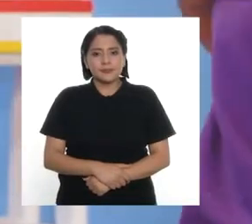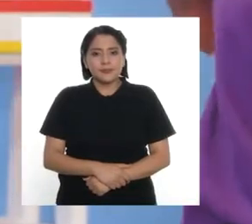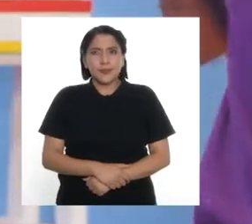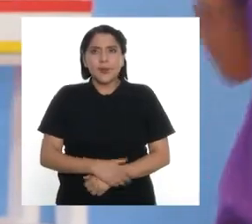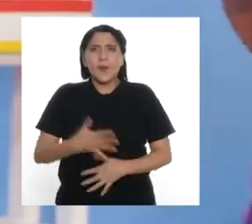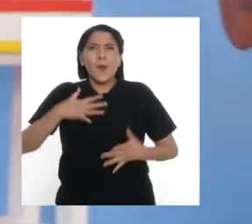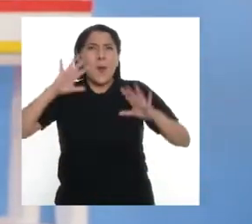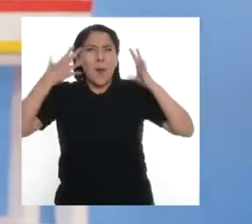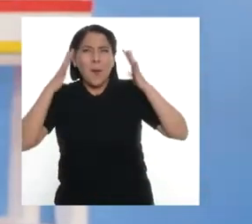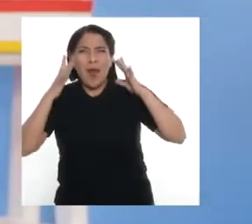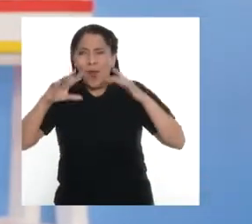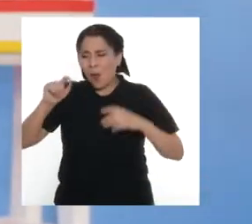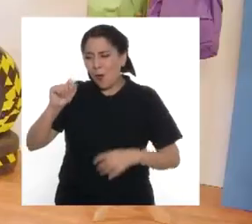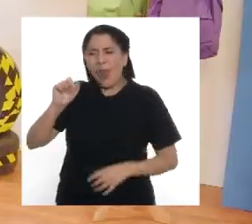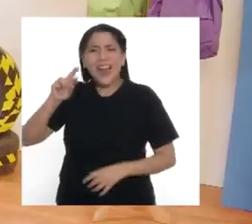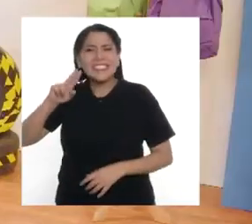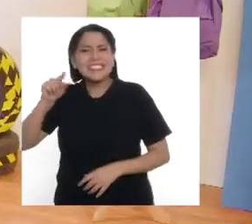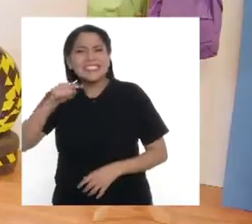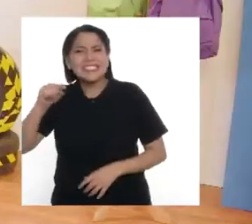Me siento como Tarzán.